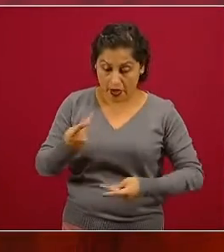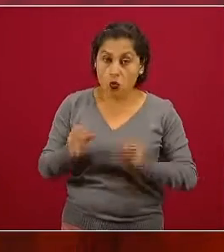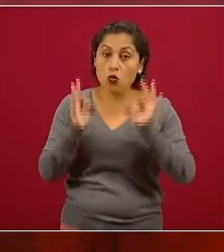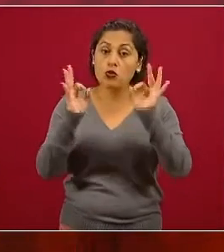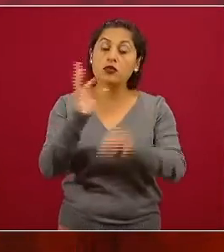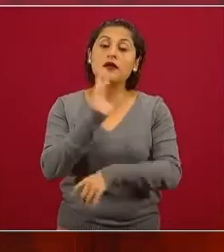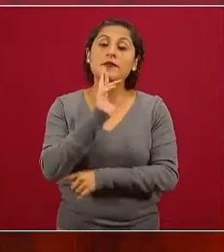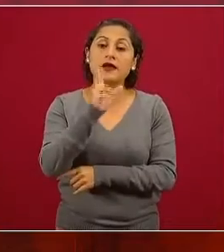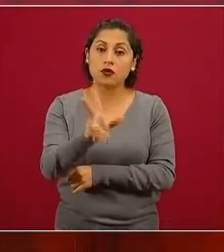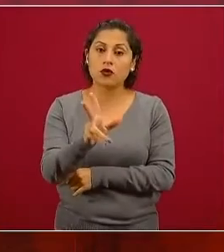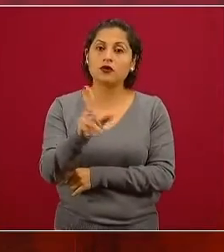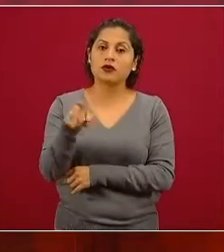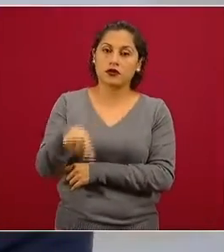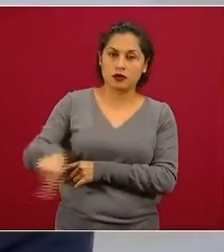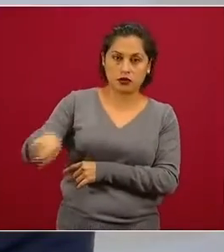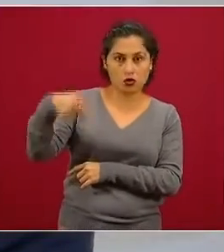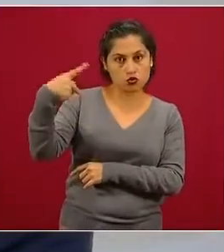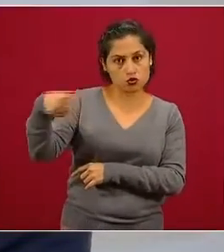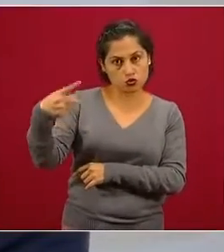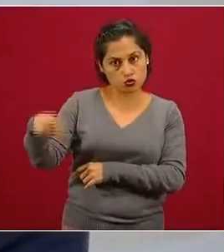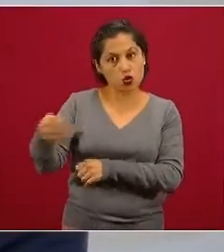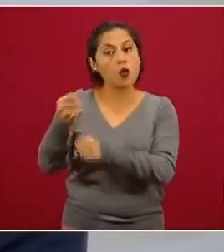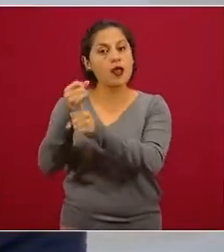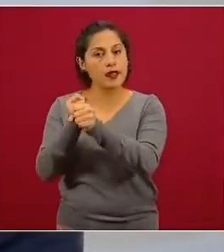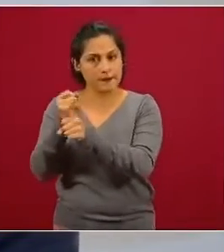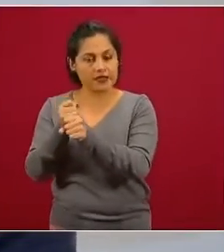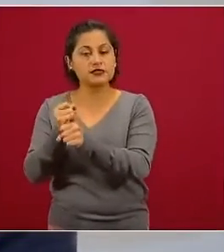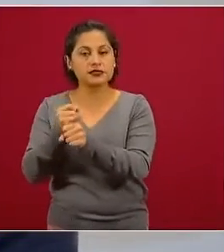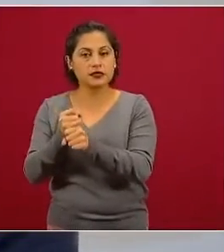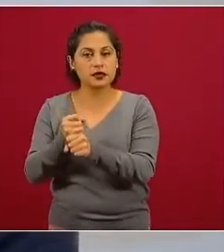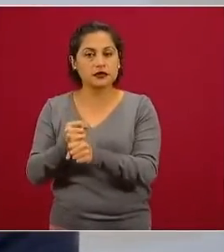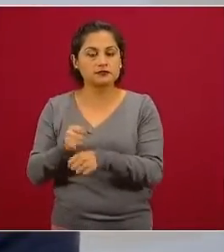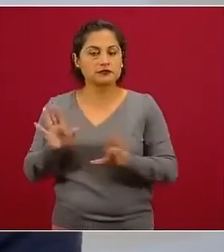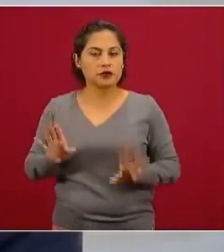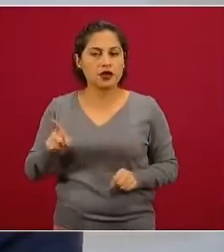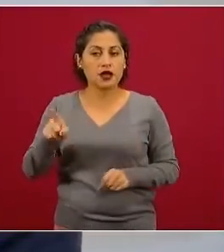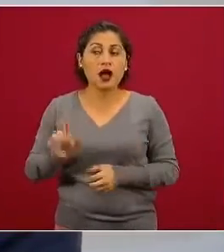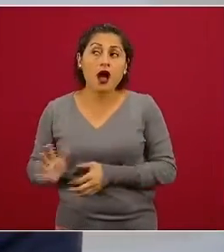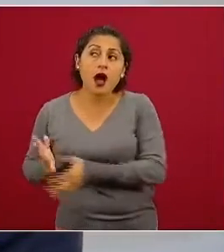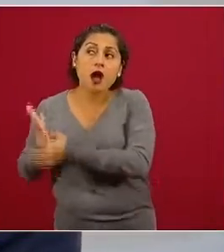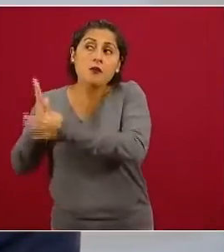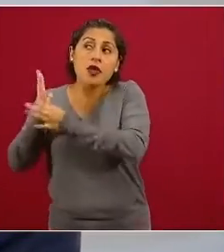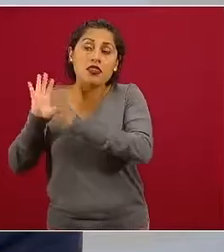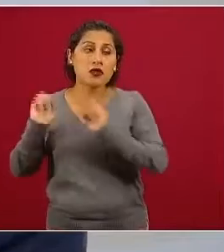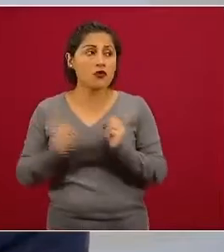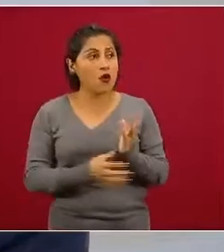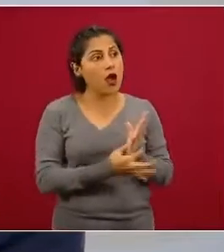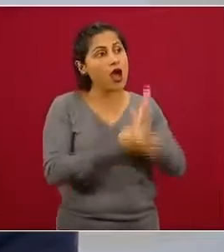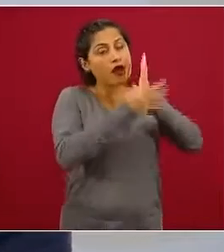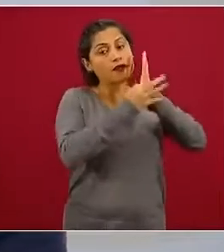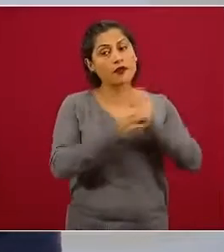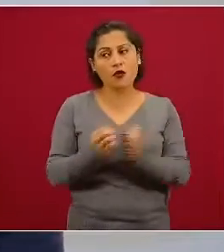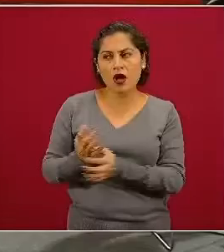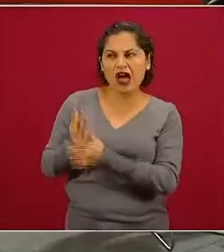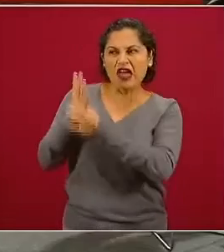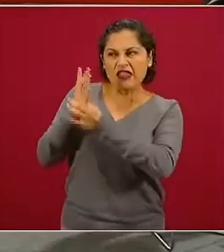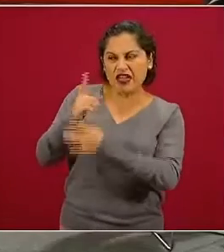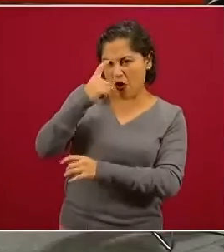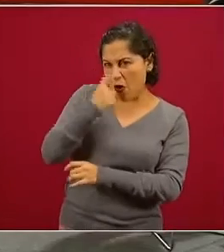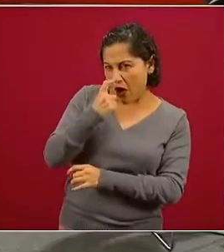digamos, incómodas las veces, que es lo que un agente público tiene que hacer. Pero entonces eso es buen espíritu